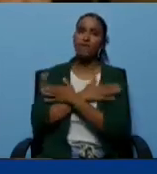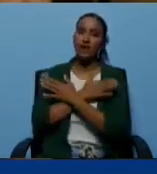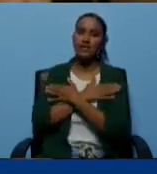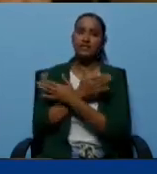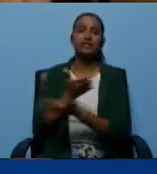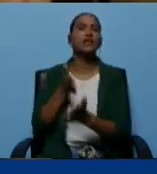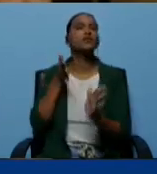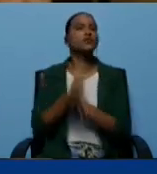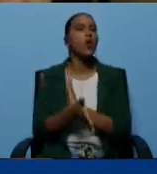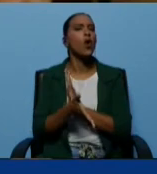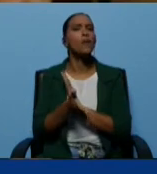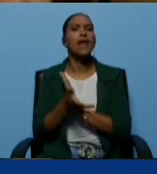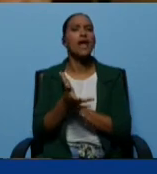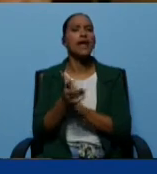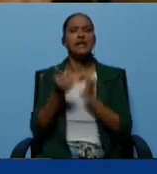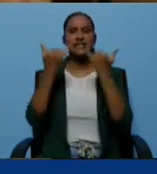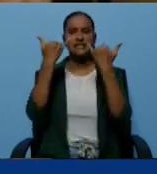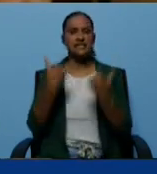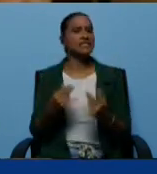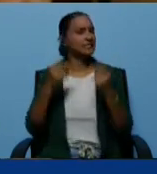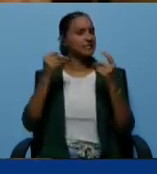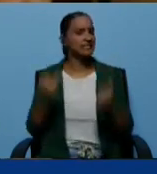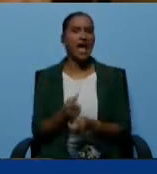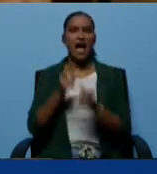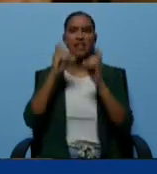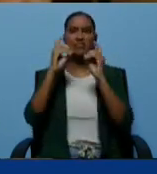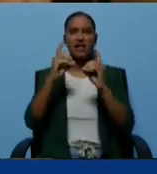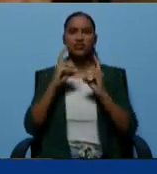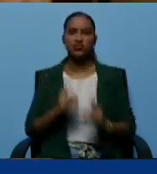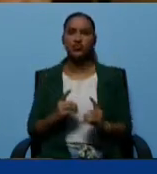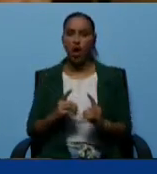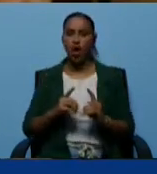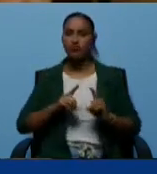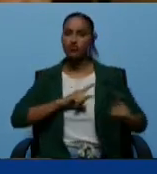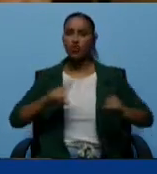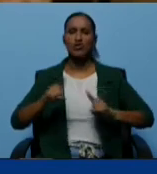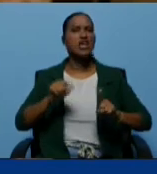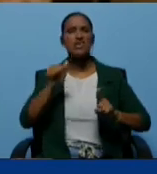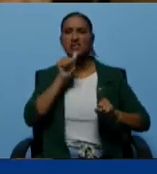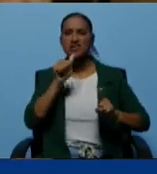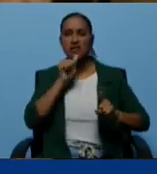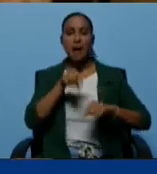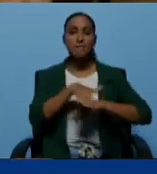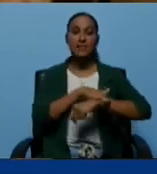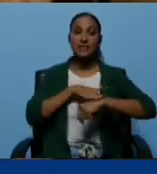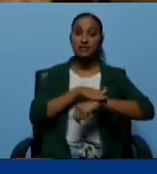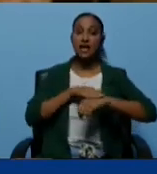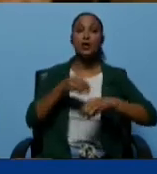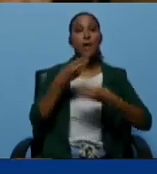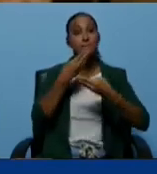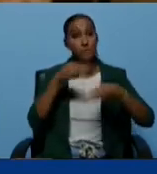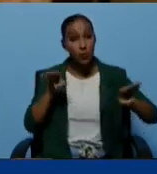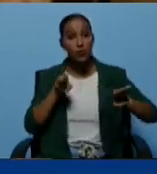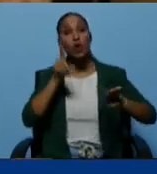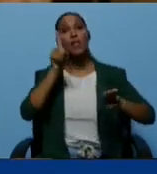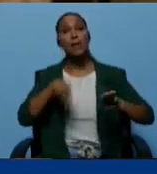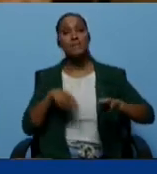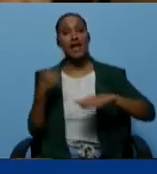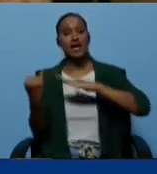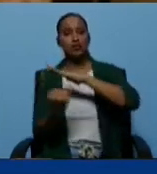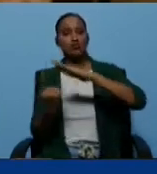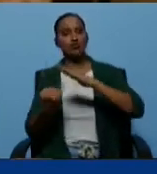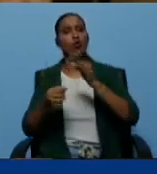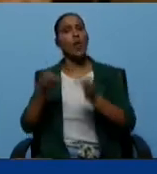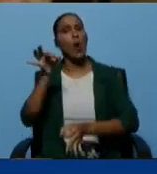decidida y coordinada entre el Ministerio Público, los órganos auxiliares de justicia,